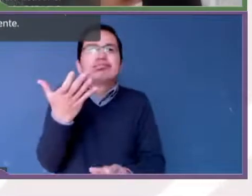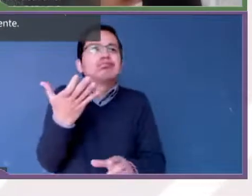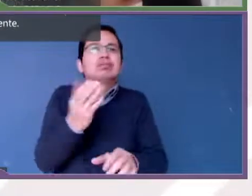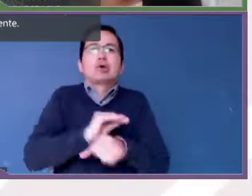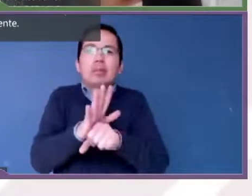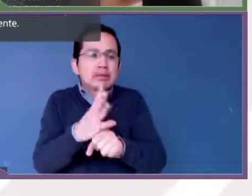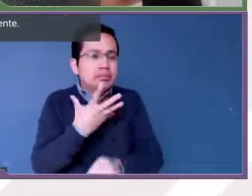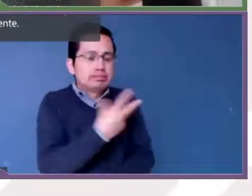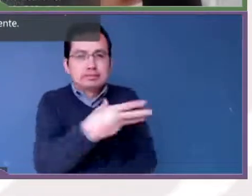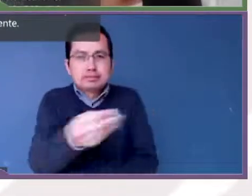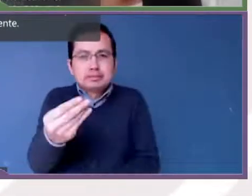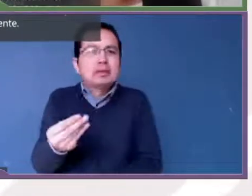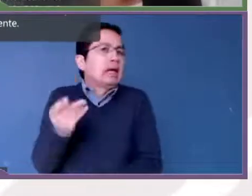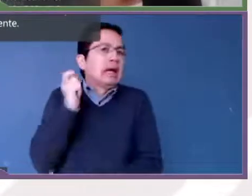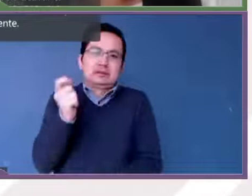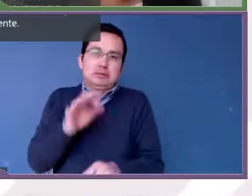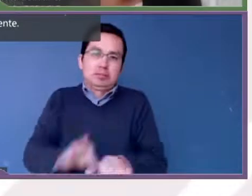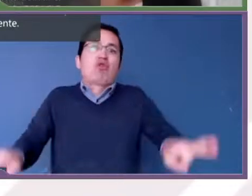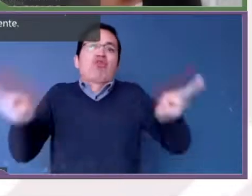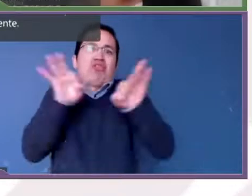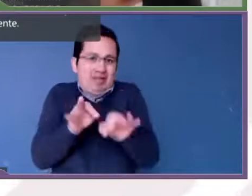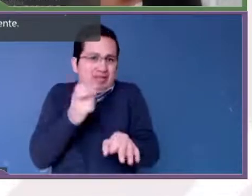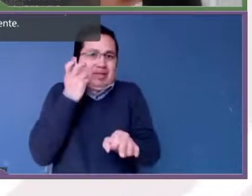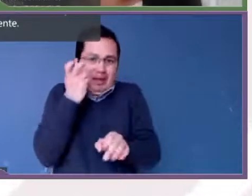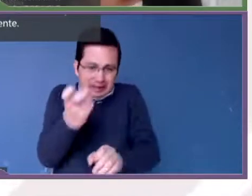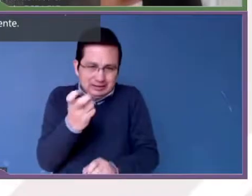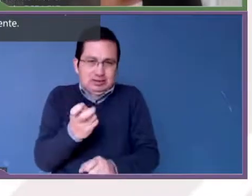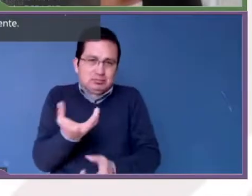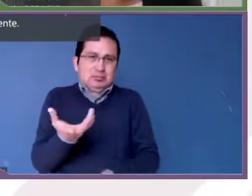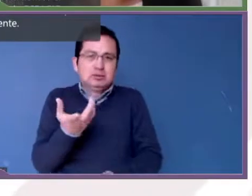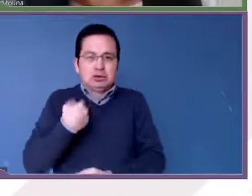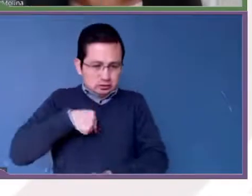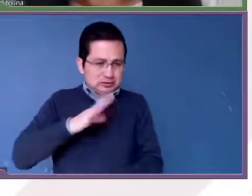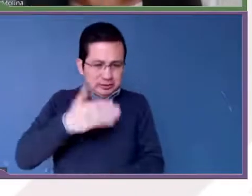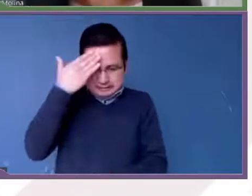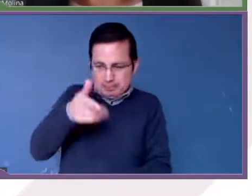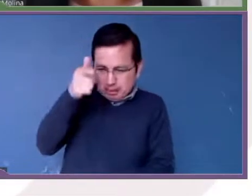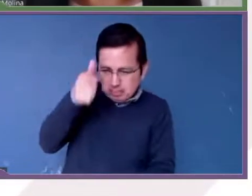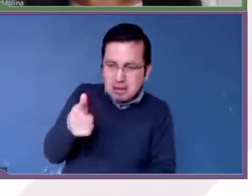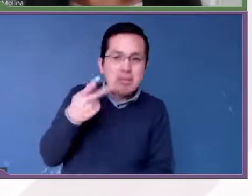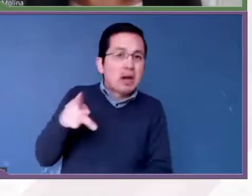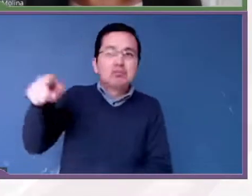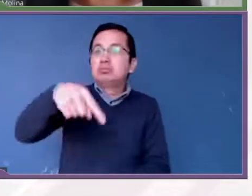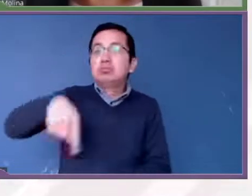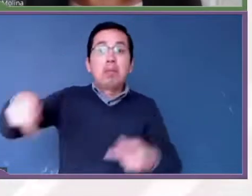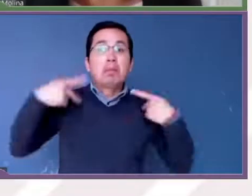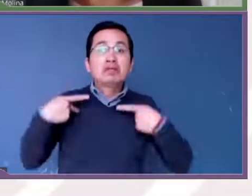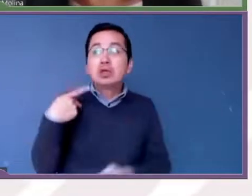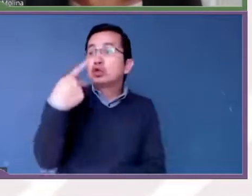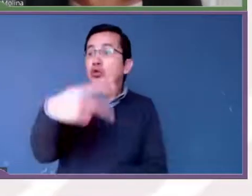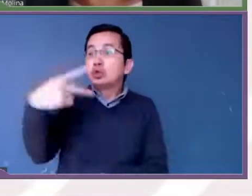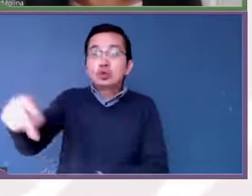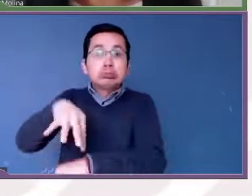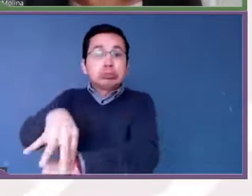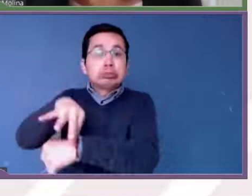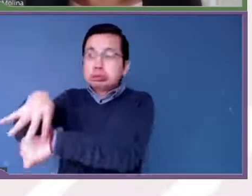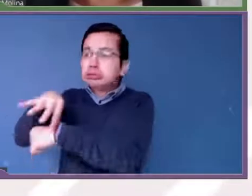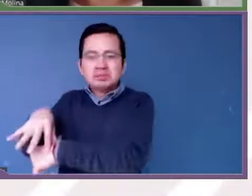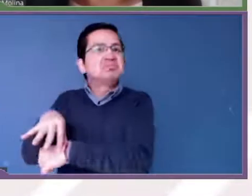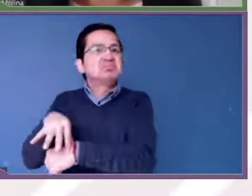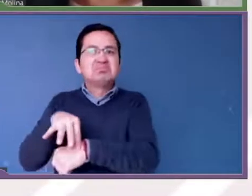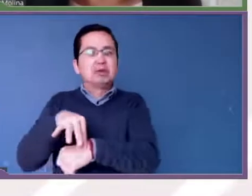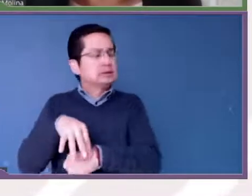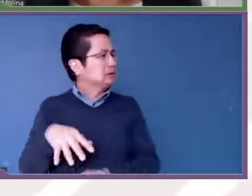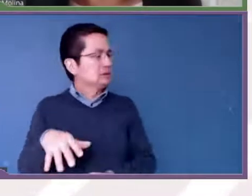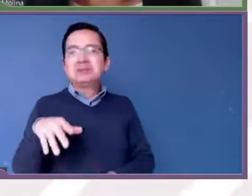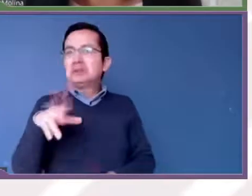ya lo sabíamos, ¿sí? Teóricamente lo sabemos, pero los datos también nos están mostrando que la gente se da cuenta, digamos, que el tema de la discriminación y los derechos humanos no